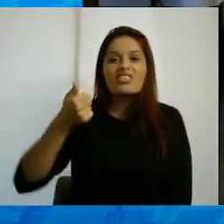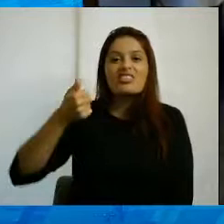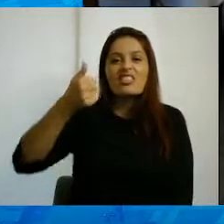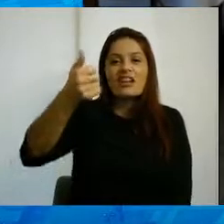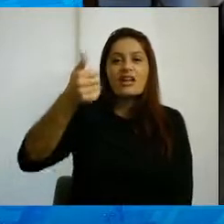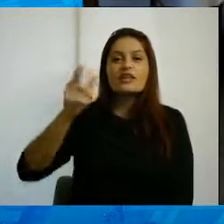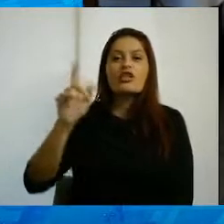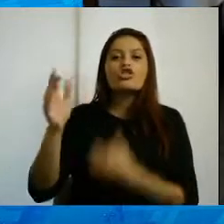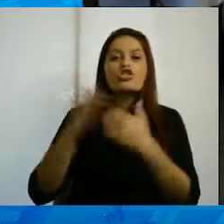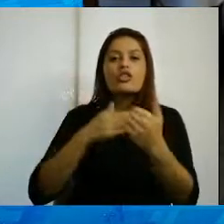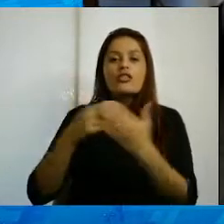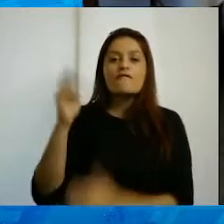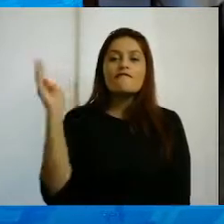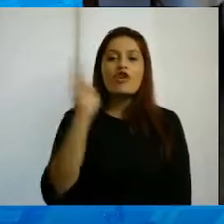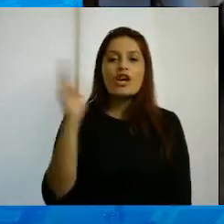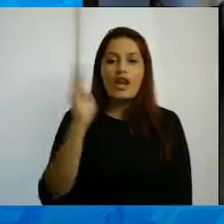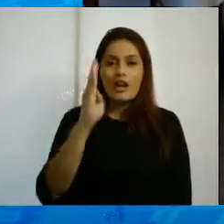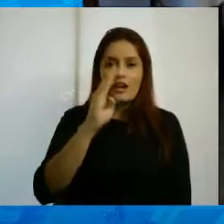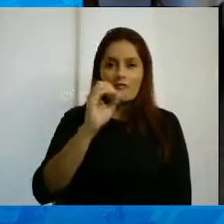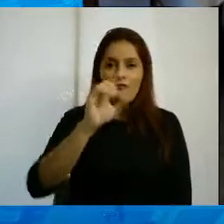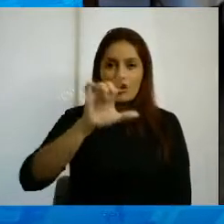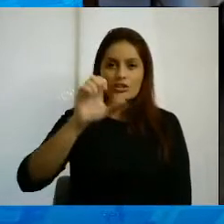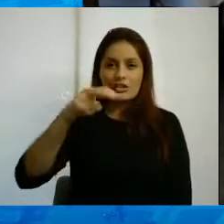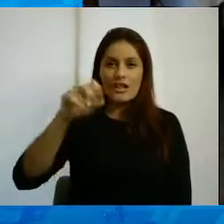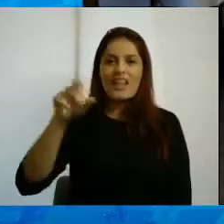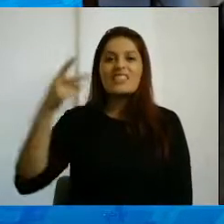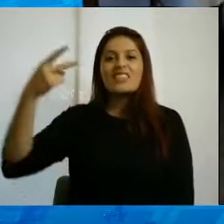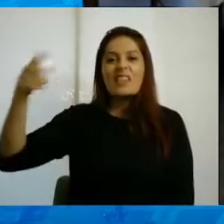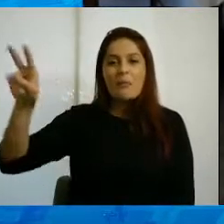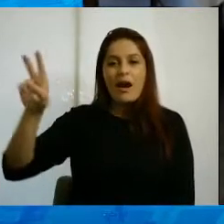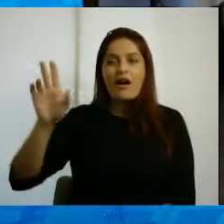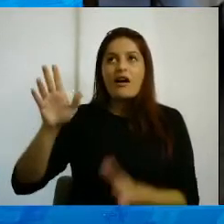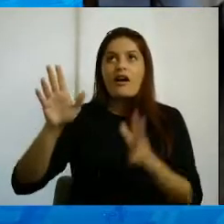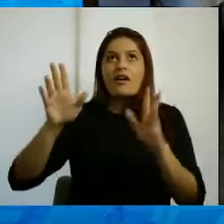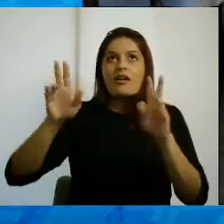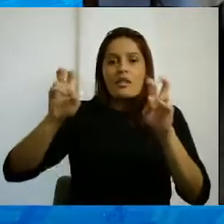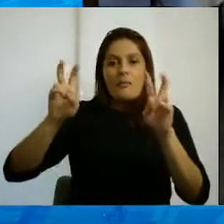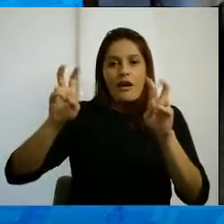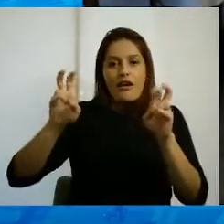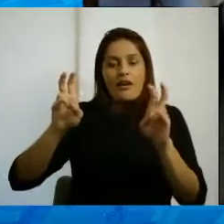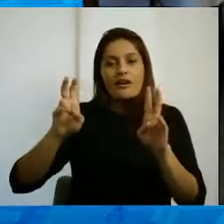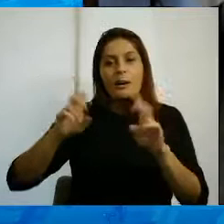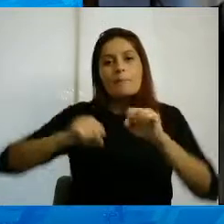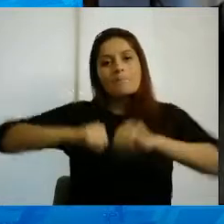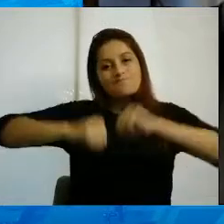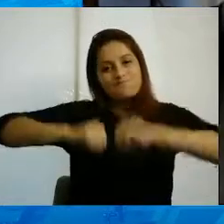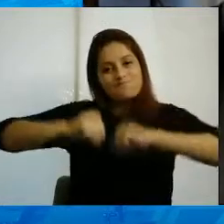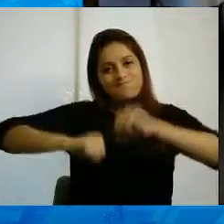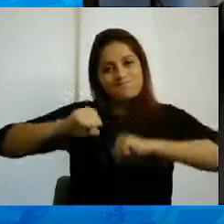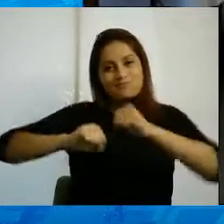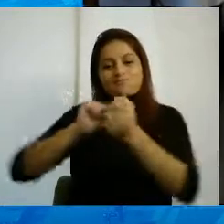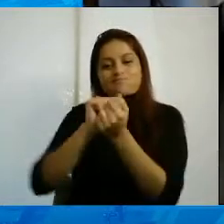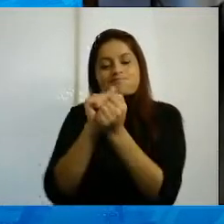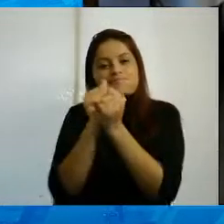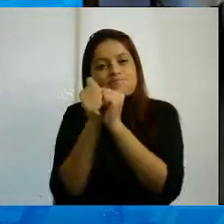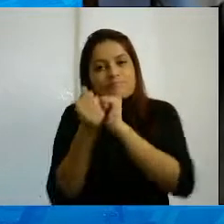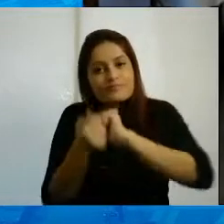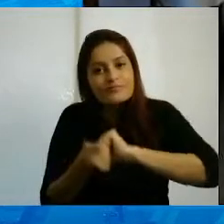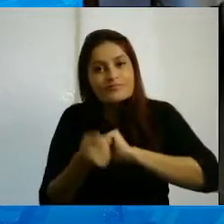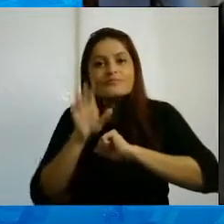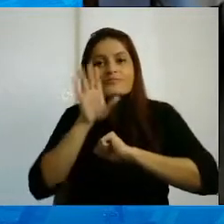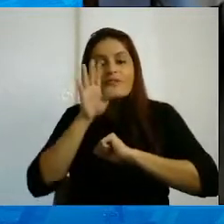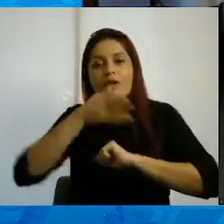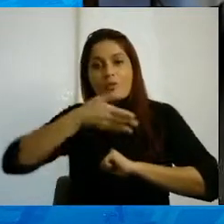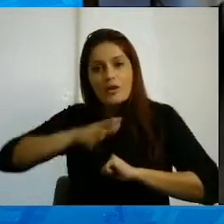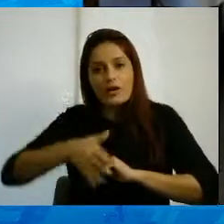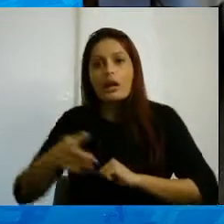de Bollenar para ver el tema netamente de planta tratamiento. Yo vengo pidiendo en reiteradas ocasiones, han habido informaciones, pero yo creo que necesitamos